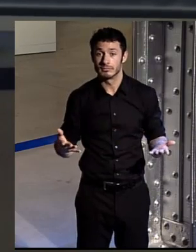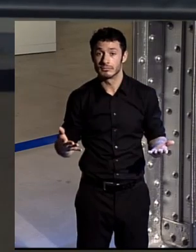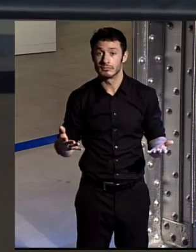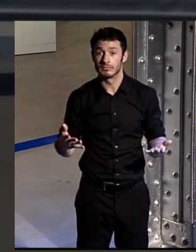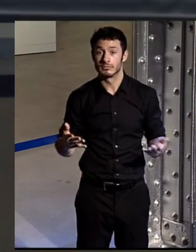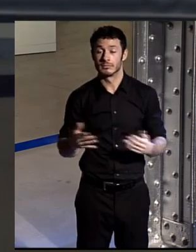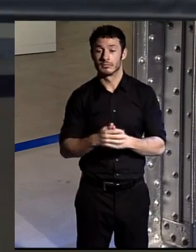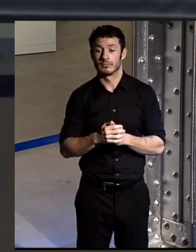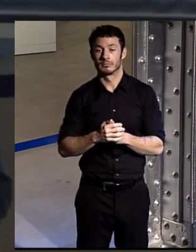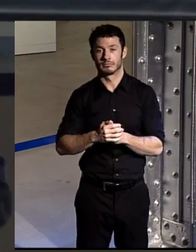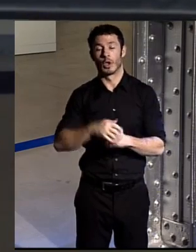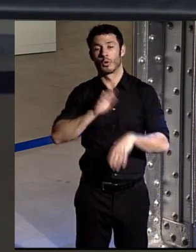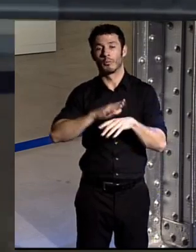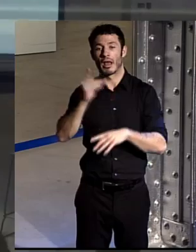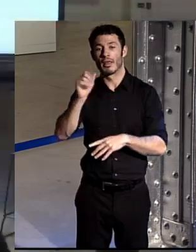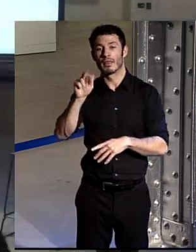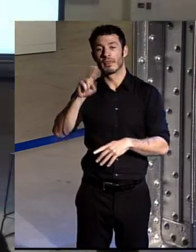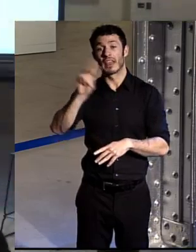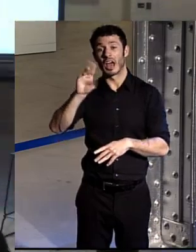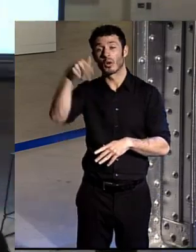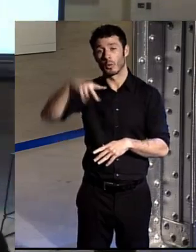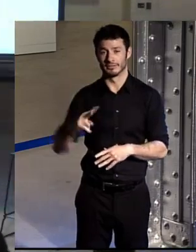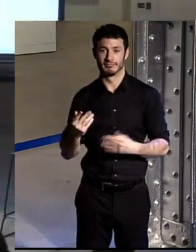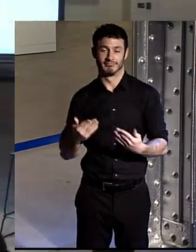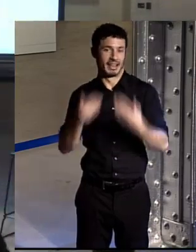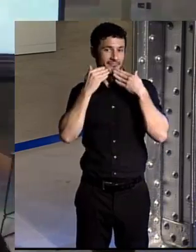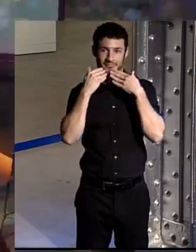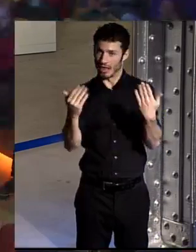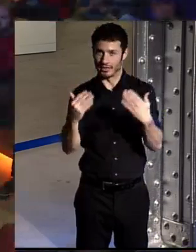la tiene Darwin. Muchas gracias.